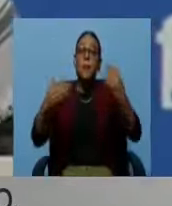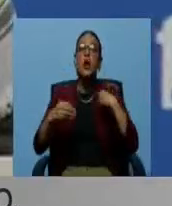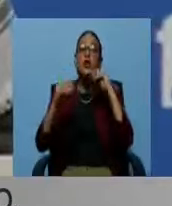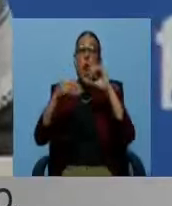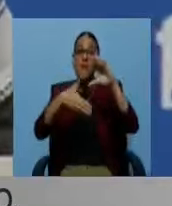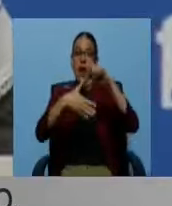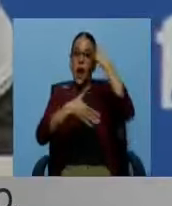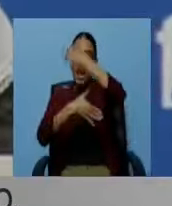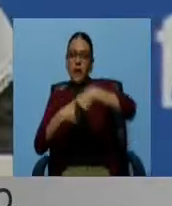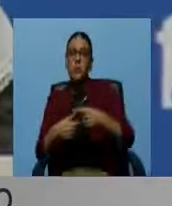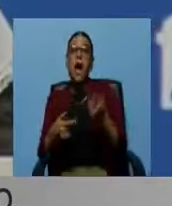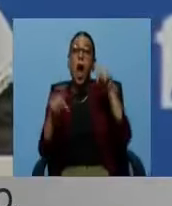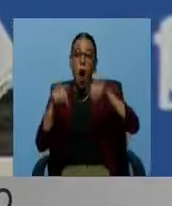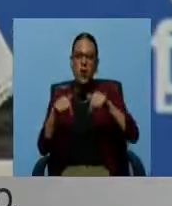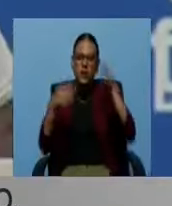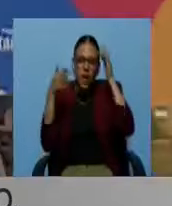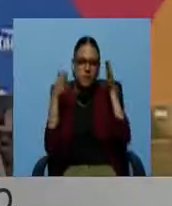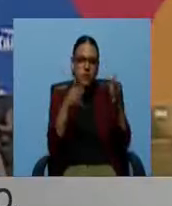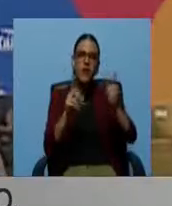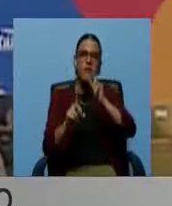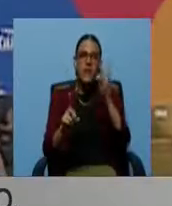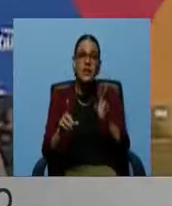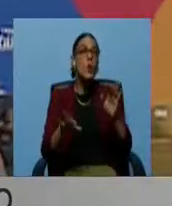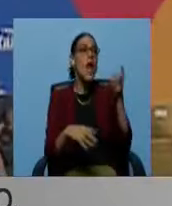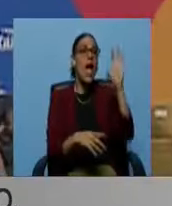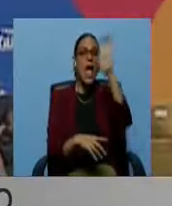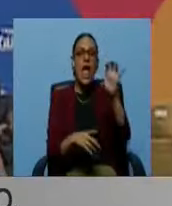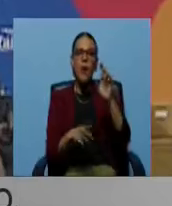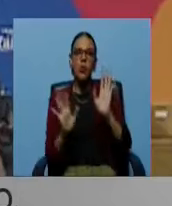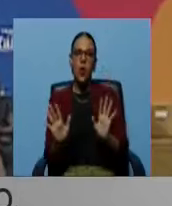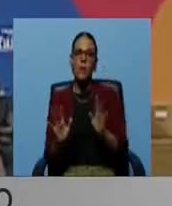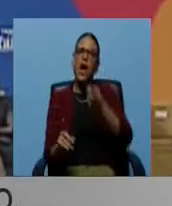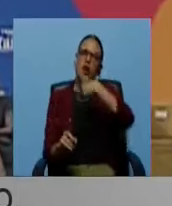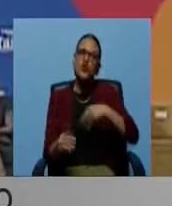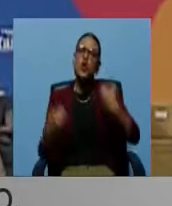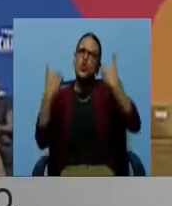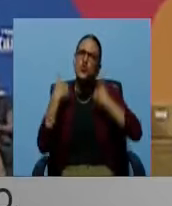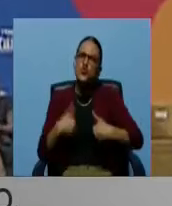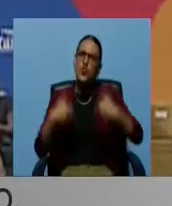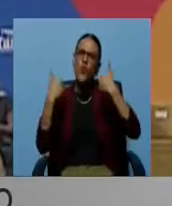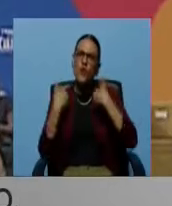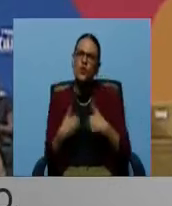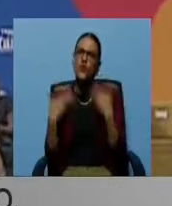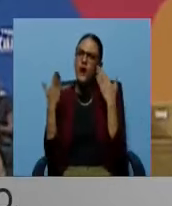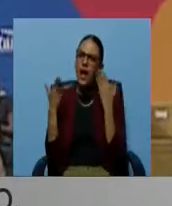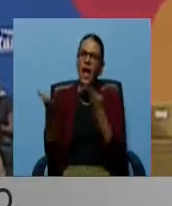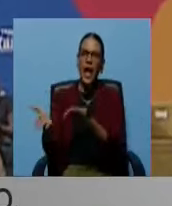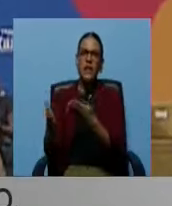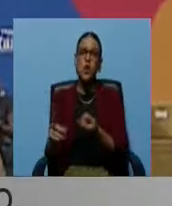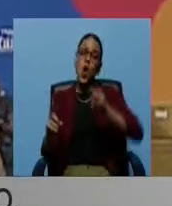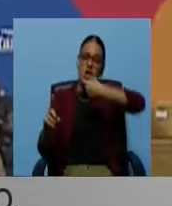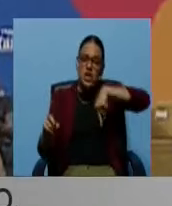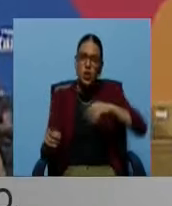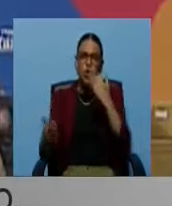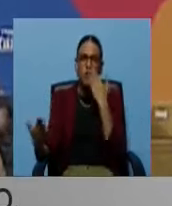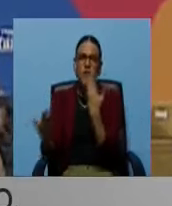Ahora estaba en Europa. Estamos sufriendo eso. Y nosotros